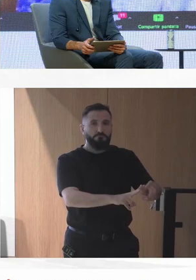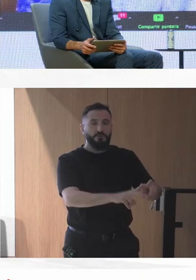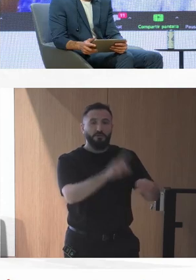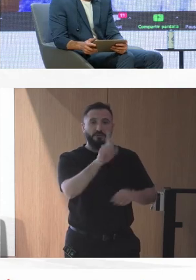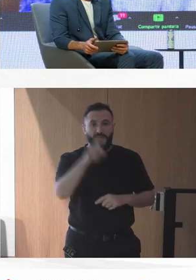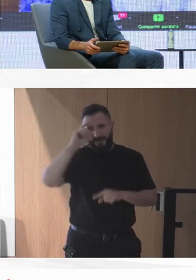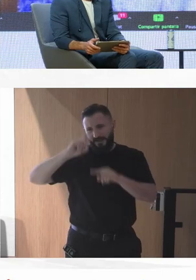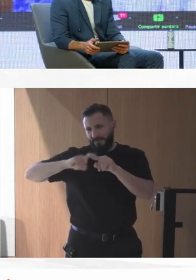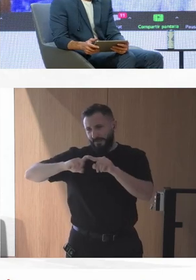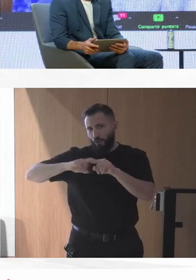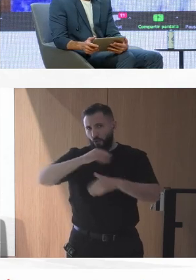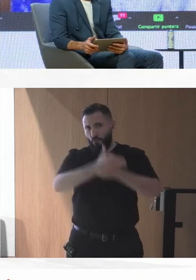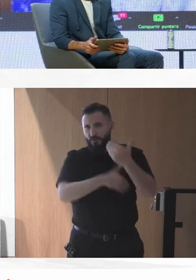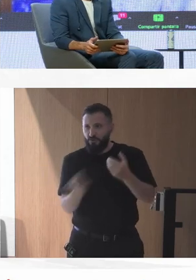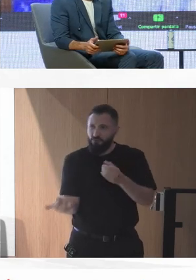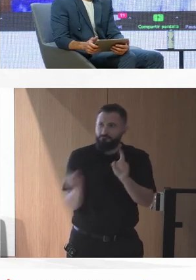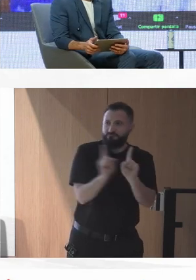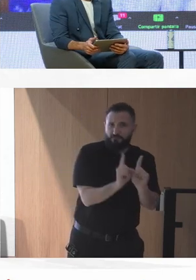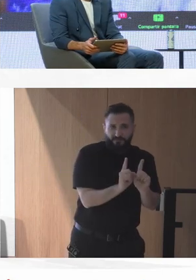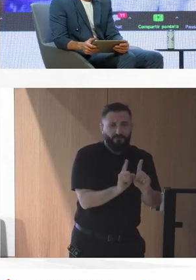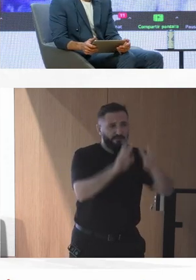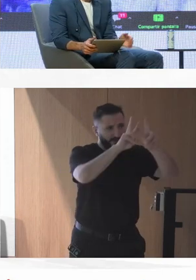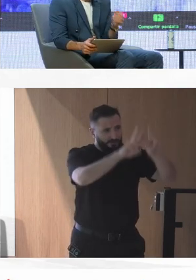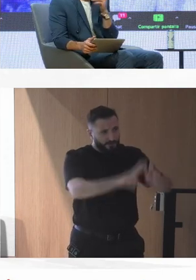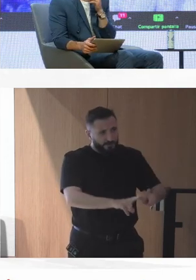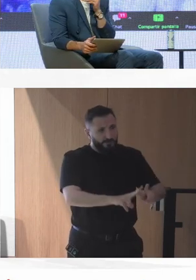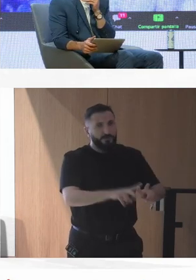Involucramos a psicólogos en el proceso que fueron capaces